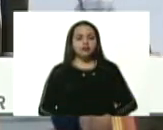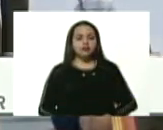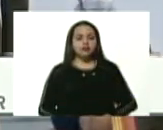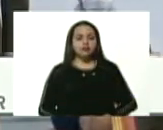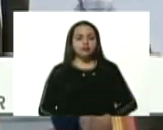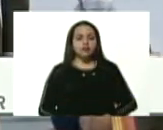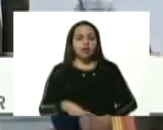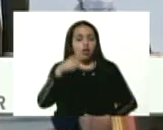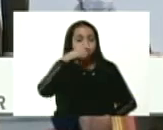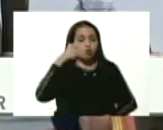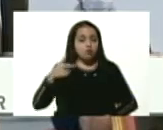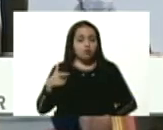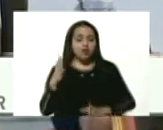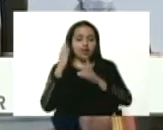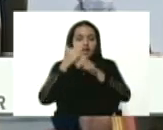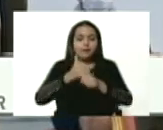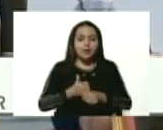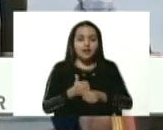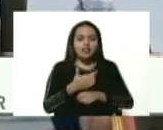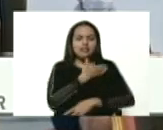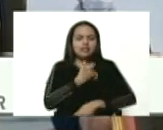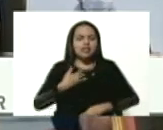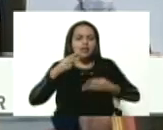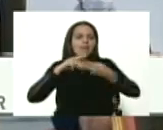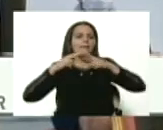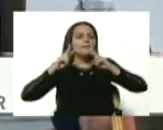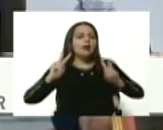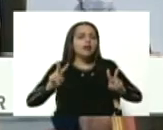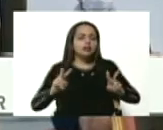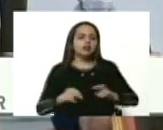y un pueblo que aspira a la paz.